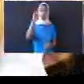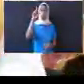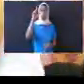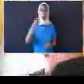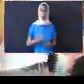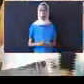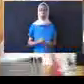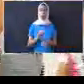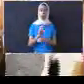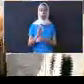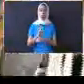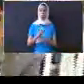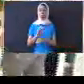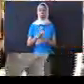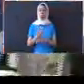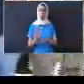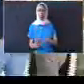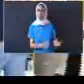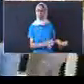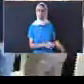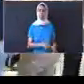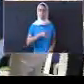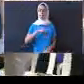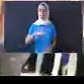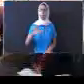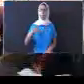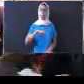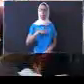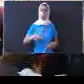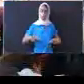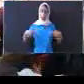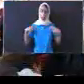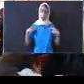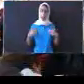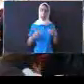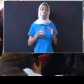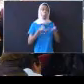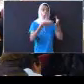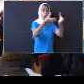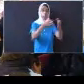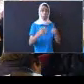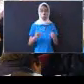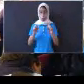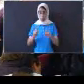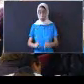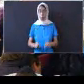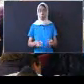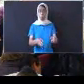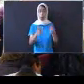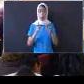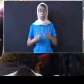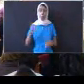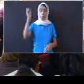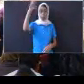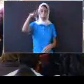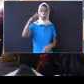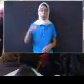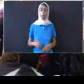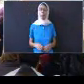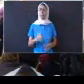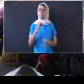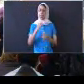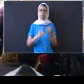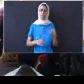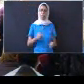Deje de ser en nuestra vida. Lo enterremos y podamos recibir bendiciones. Que se terminen esos problemas de carácter.